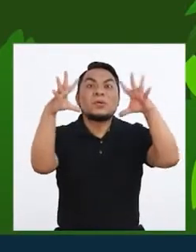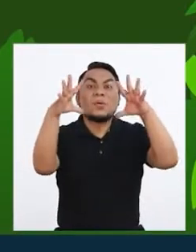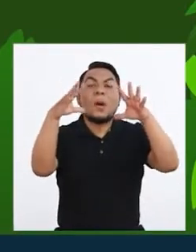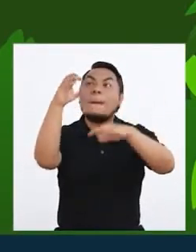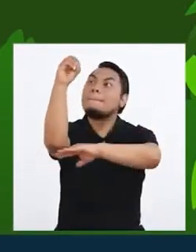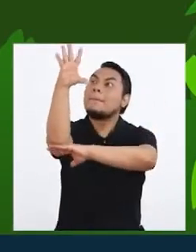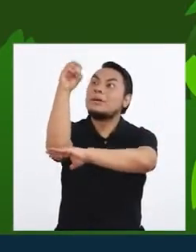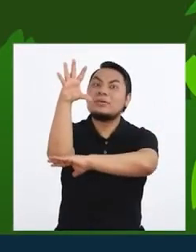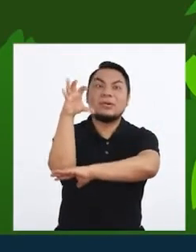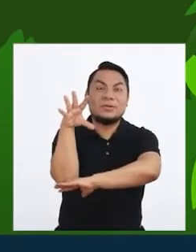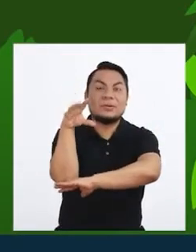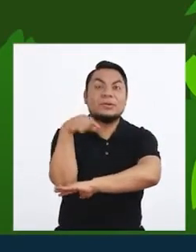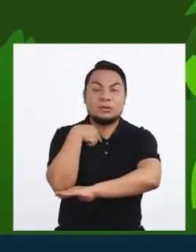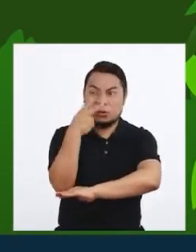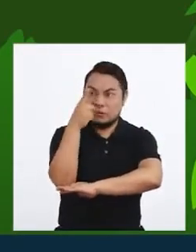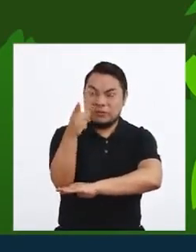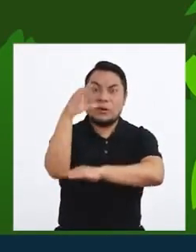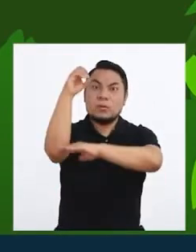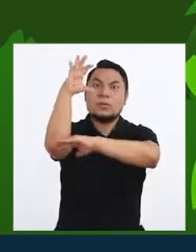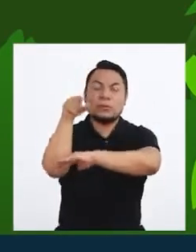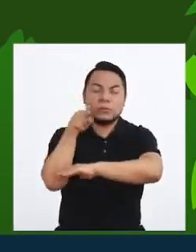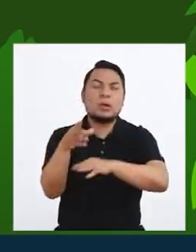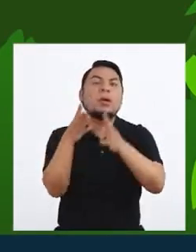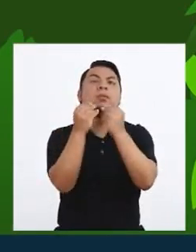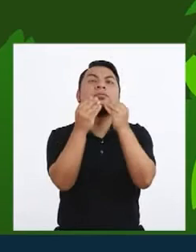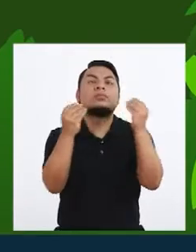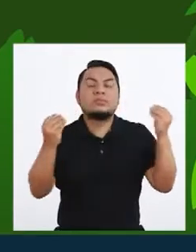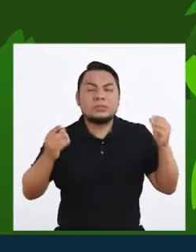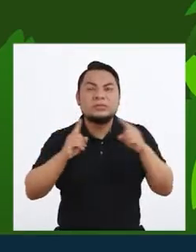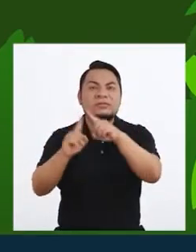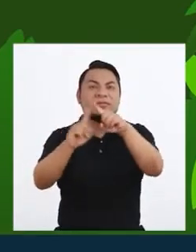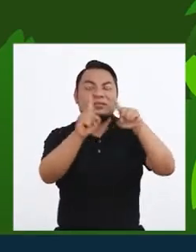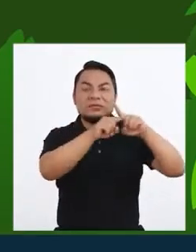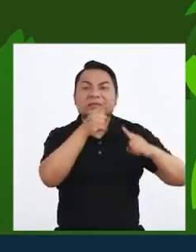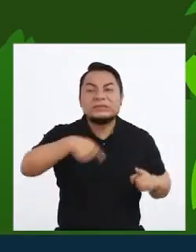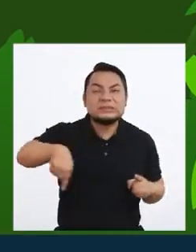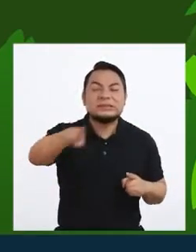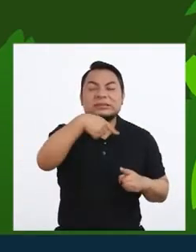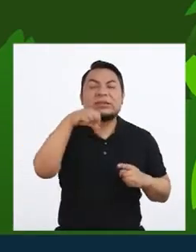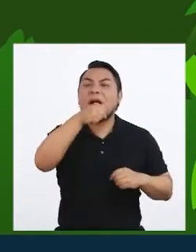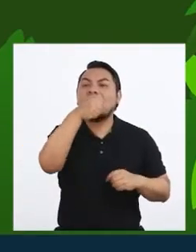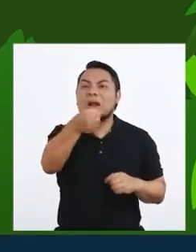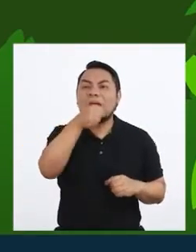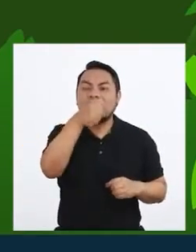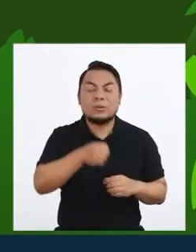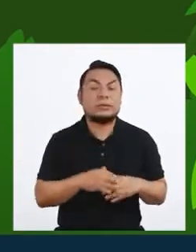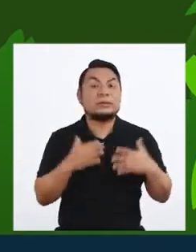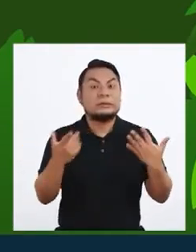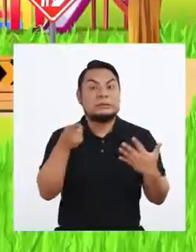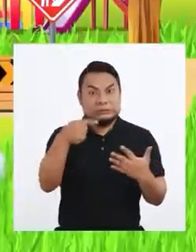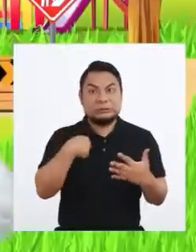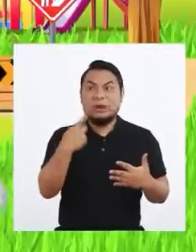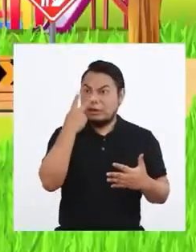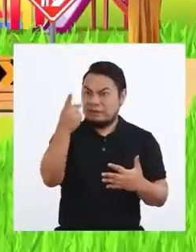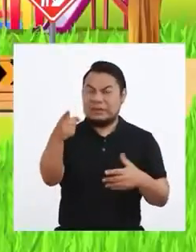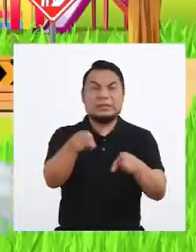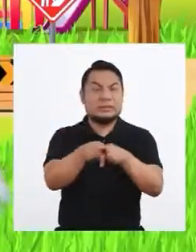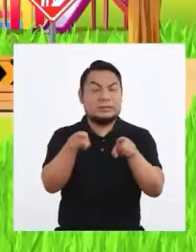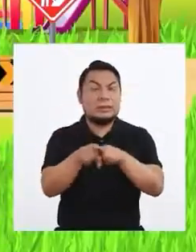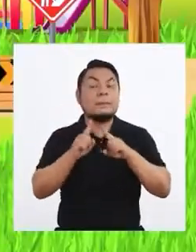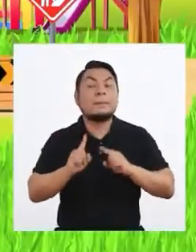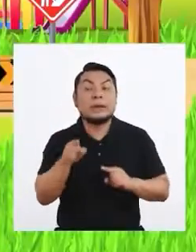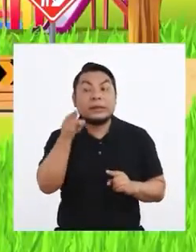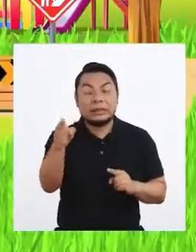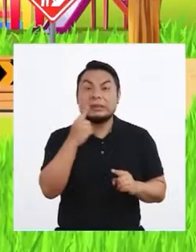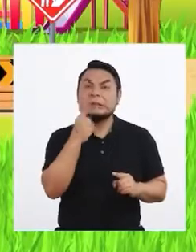Las luces del semáforo. He visto semáforos en muchos de mis viajes de reportera. Yo también los he